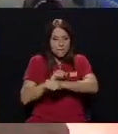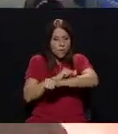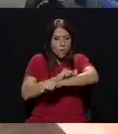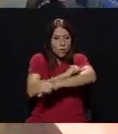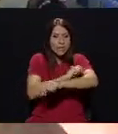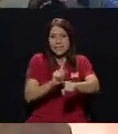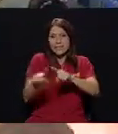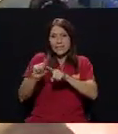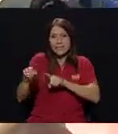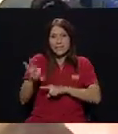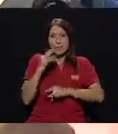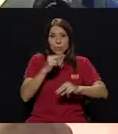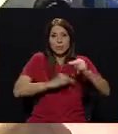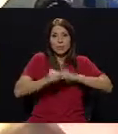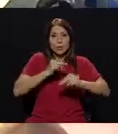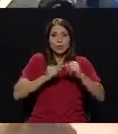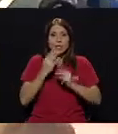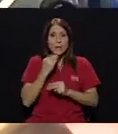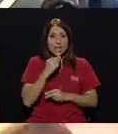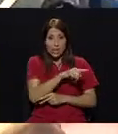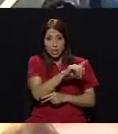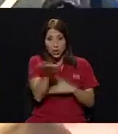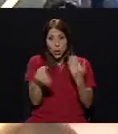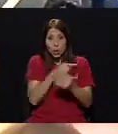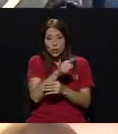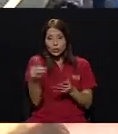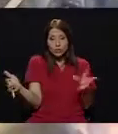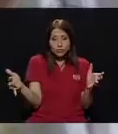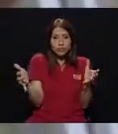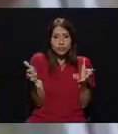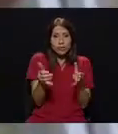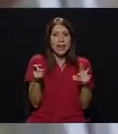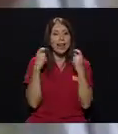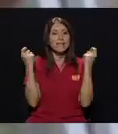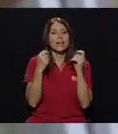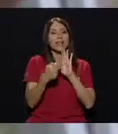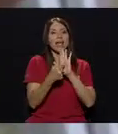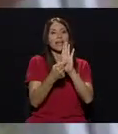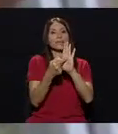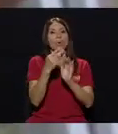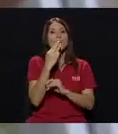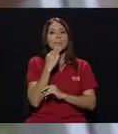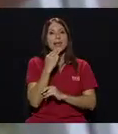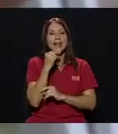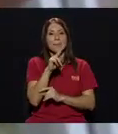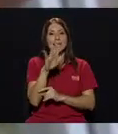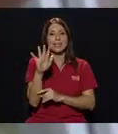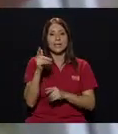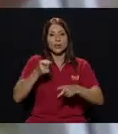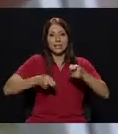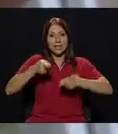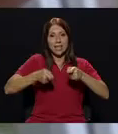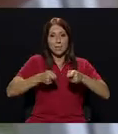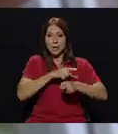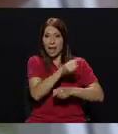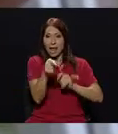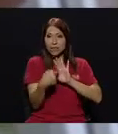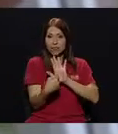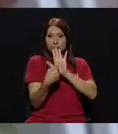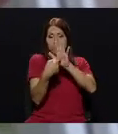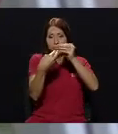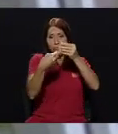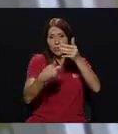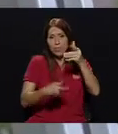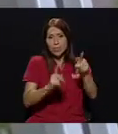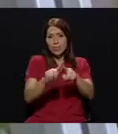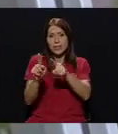diferentes comercializaciones de la miel, vamos a encontrar en la feria que tenemos el 25 de septiembre, denominada Expo Miel, donde es un espacio donde damos a conocer